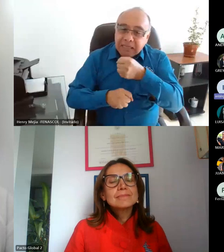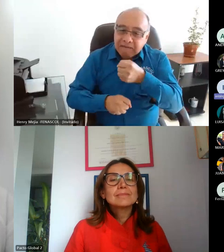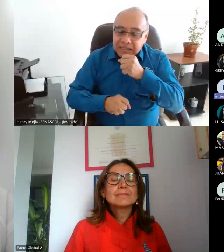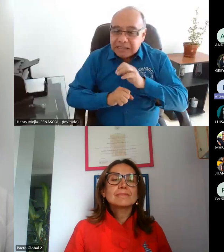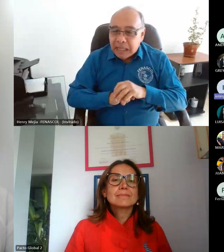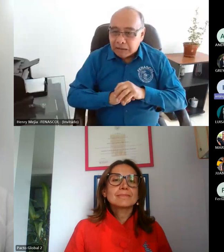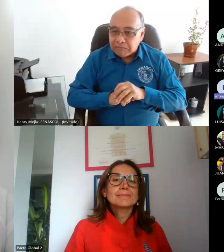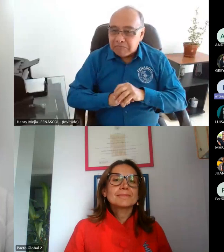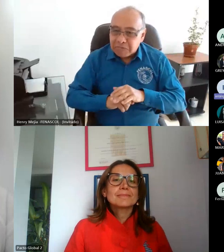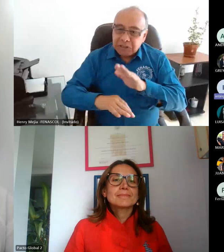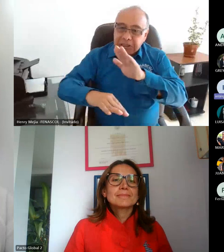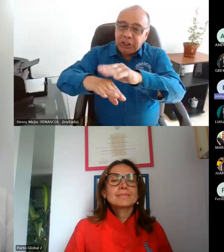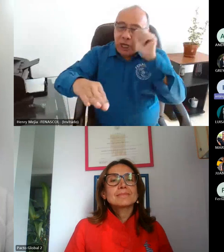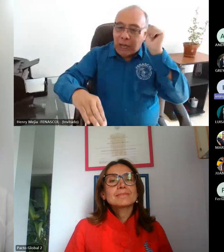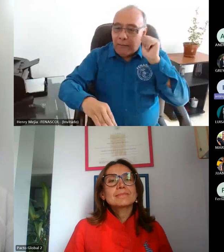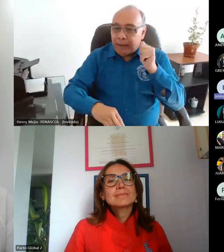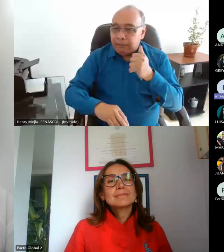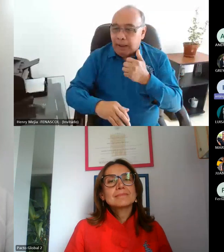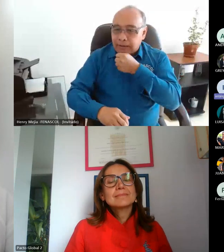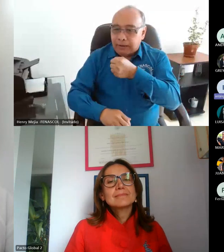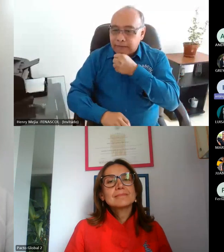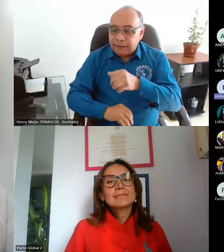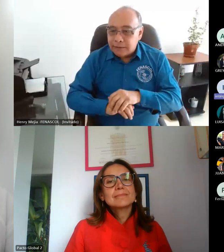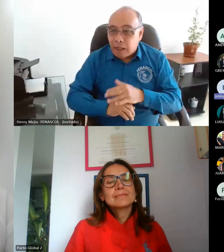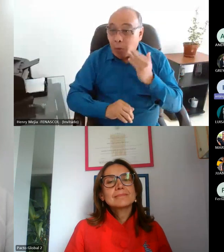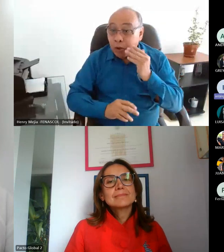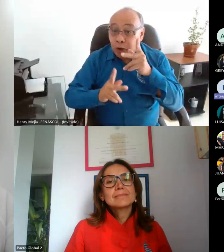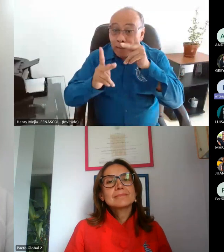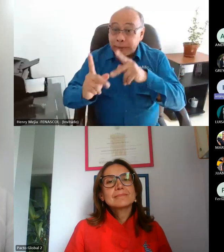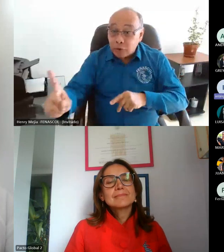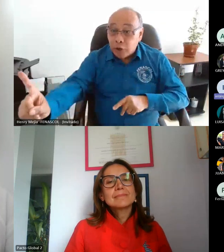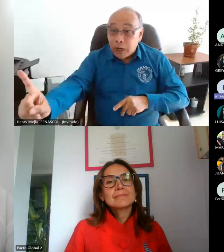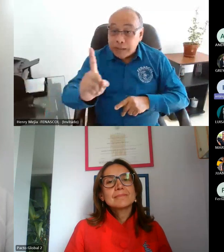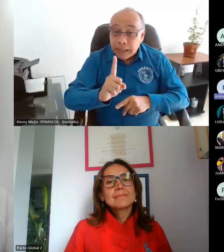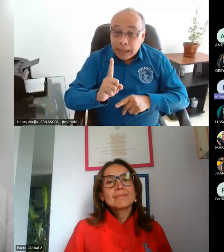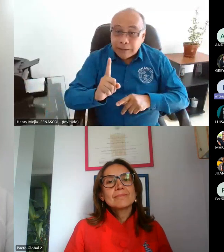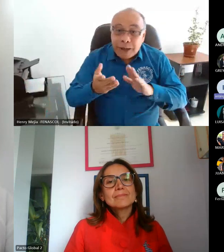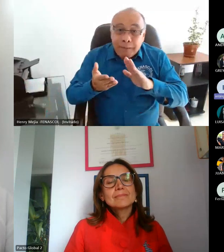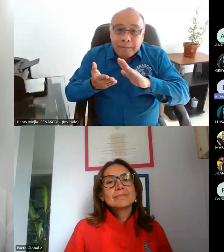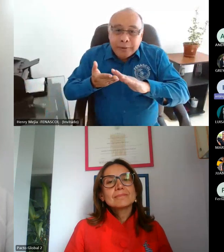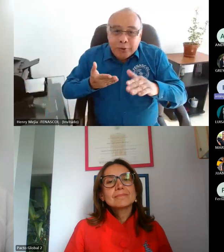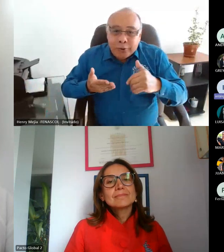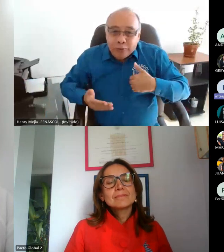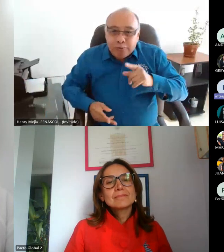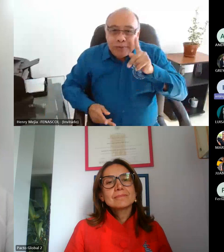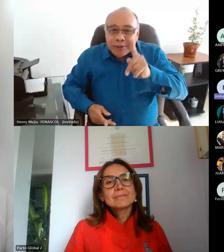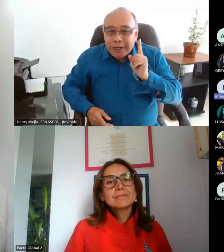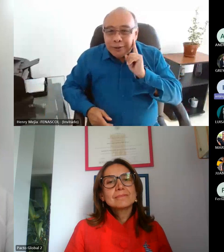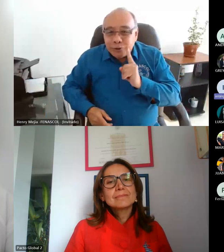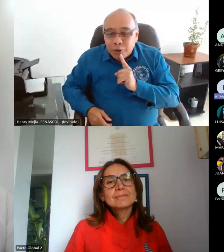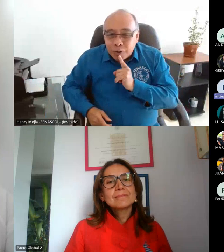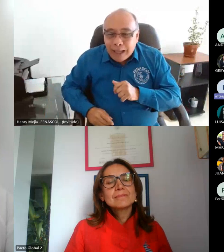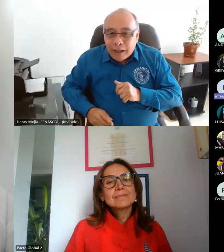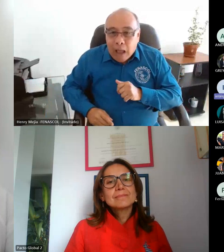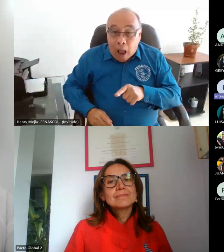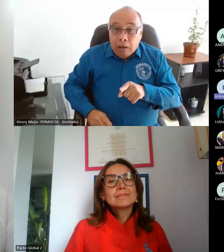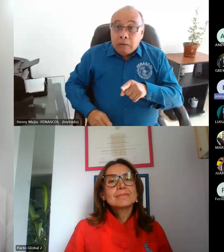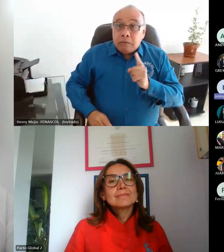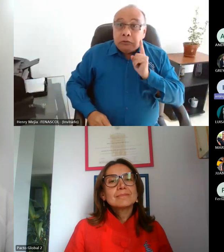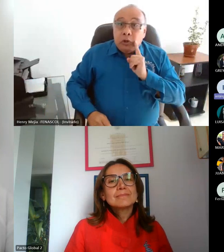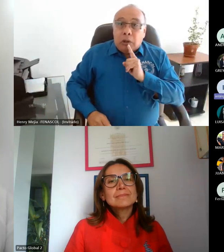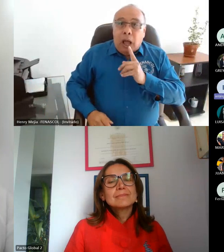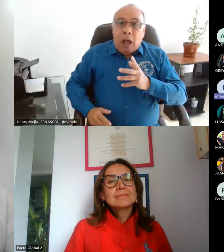buen proponente vamos a citarle una entrevista esa persona es llamada y cuando la persona asiste a la entrevista dice